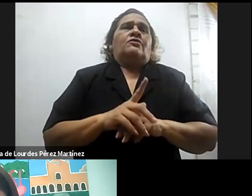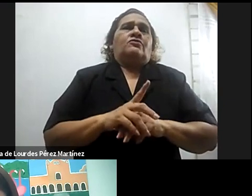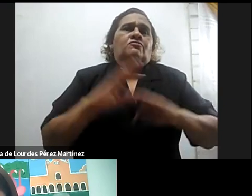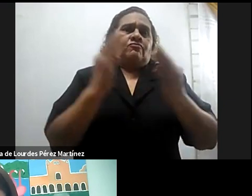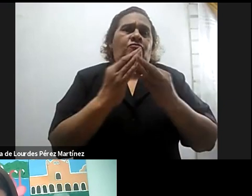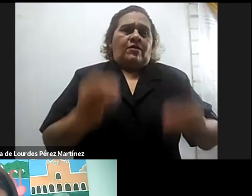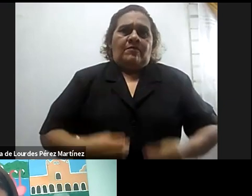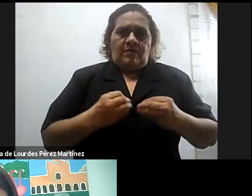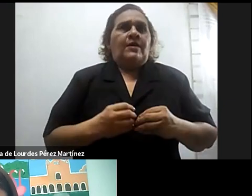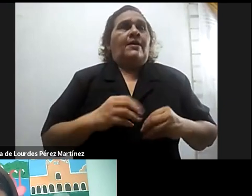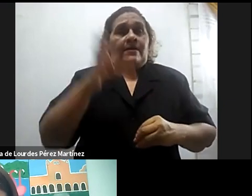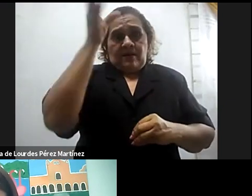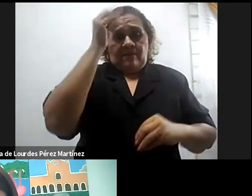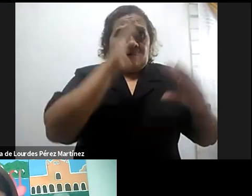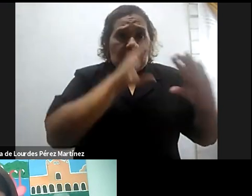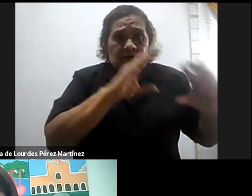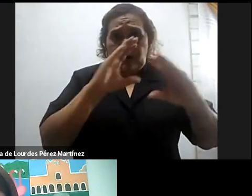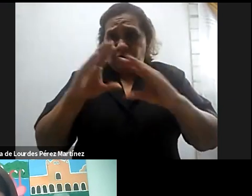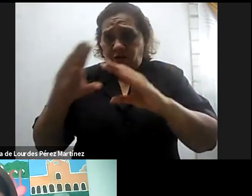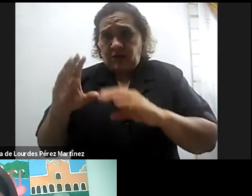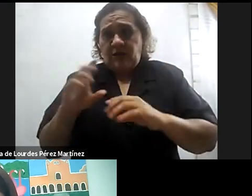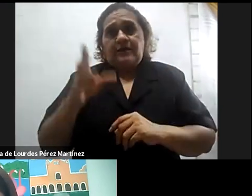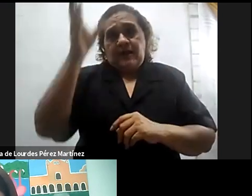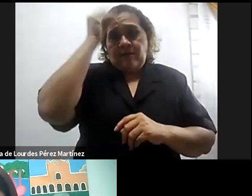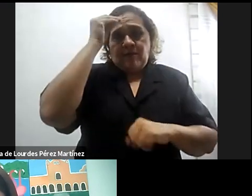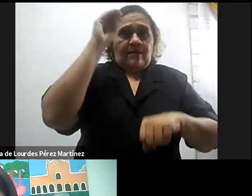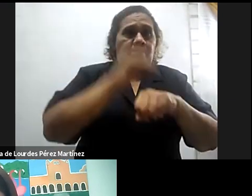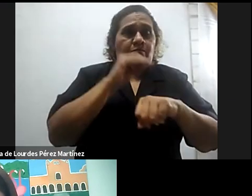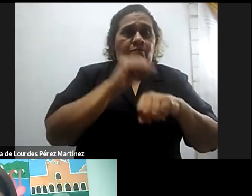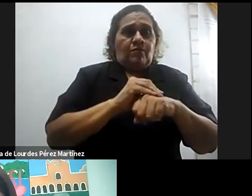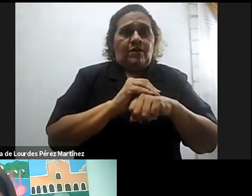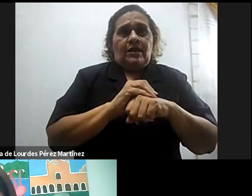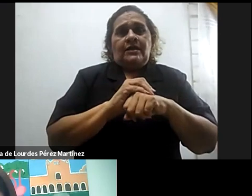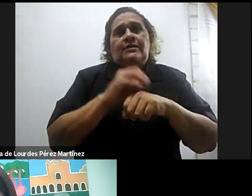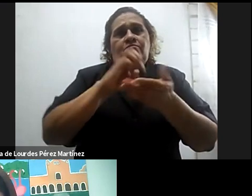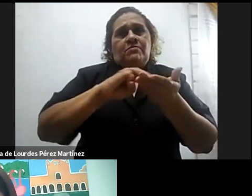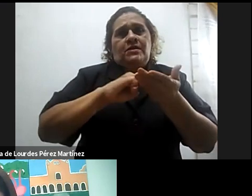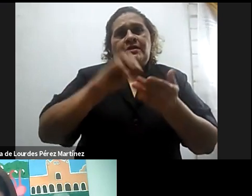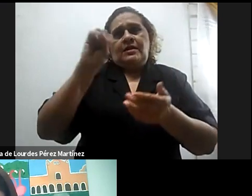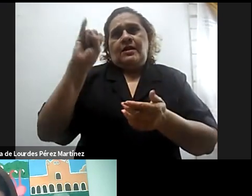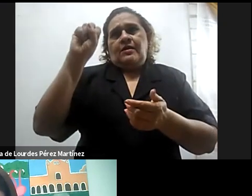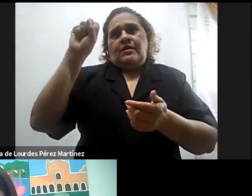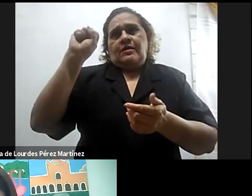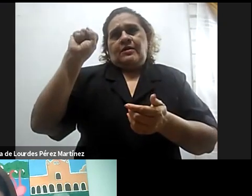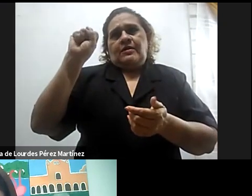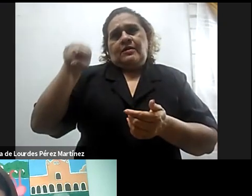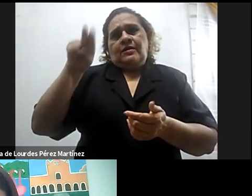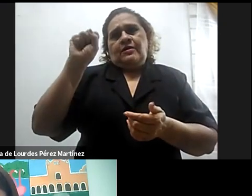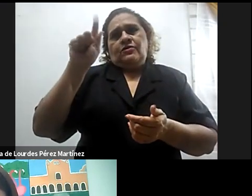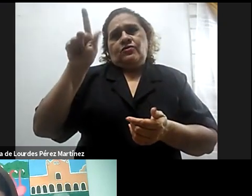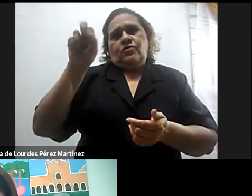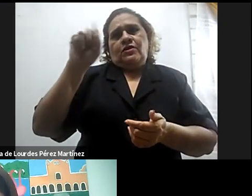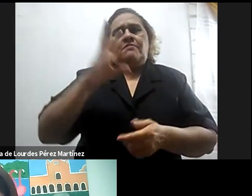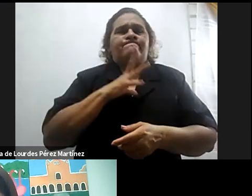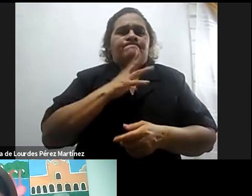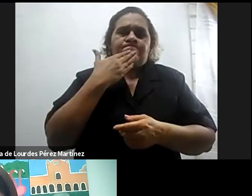a cuidarse, aprenden a medirse la glucosa, aprenden a ponerse su insulina, a checarse los pies. Y la verdad es que son personas que viven una vida